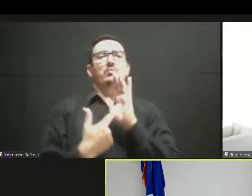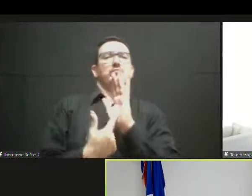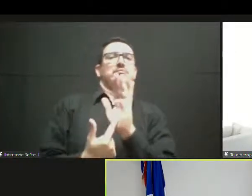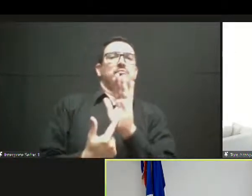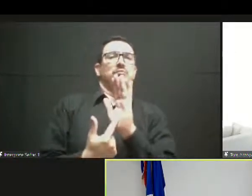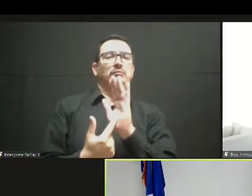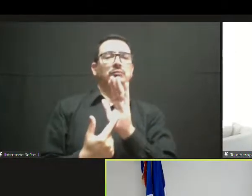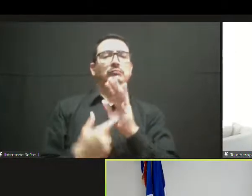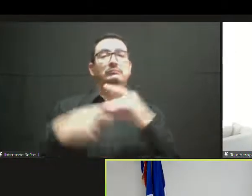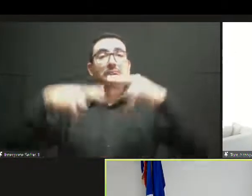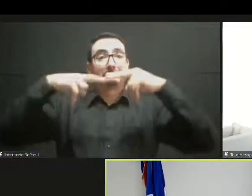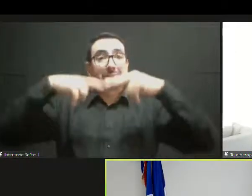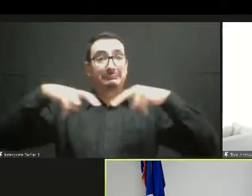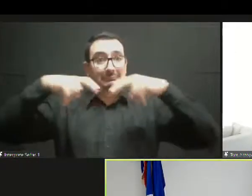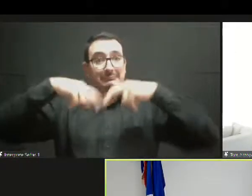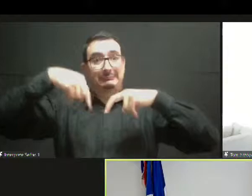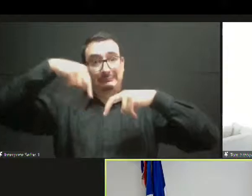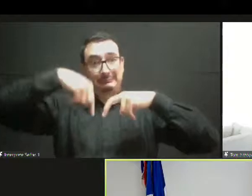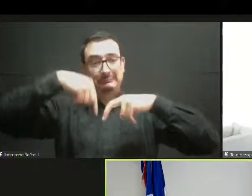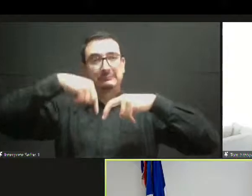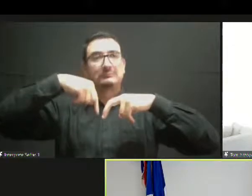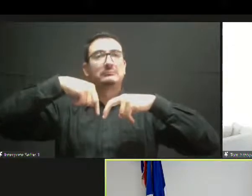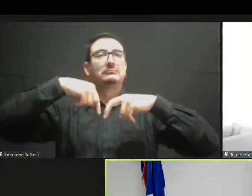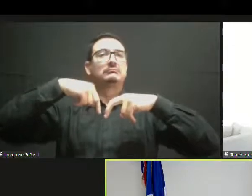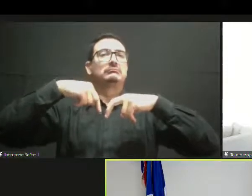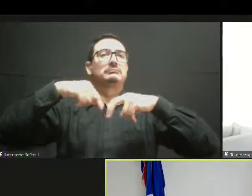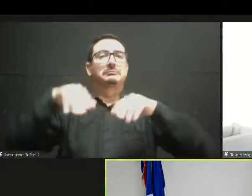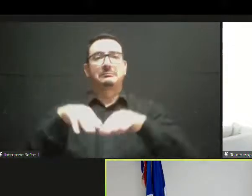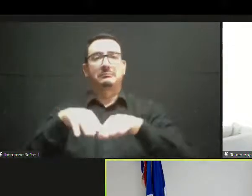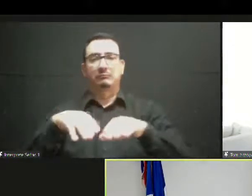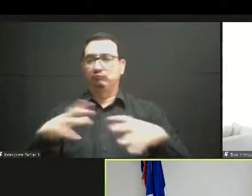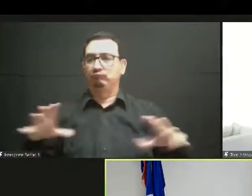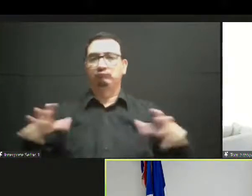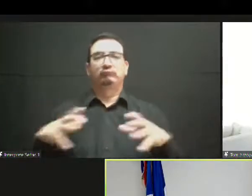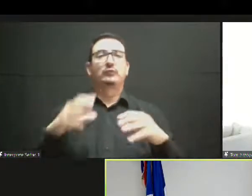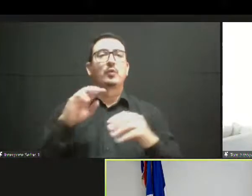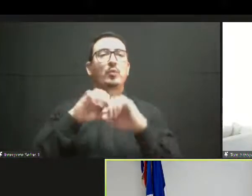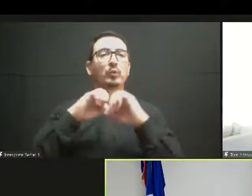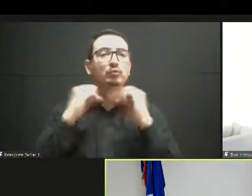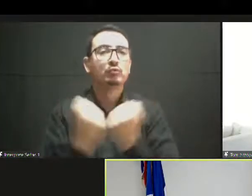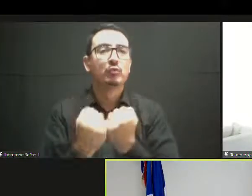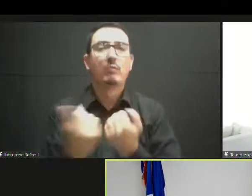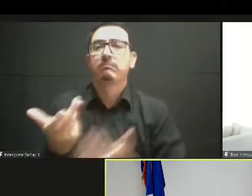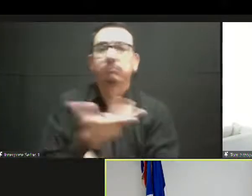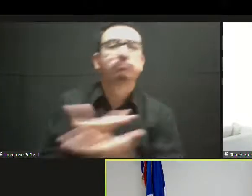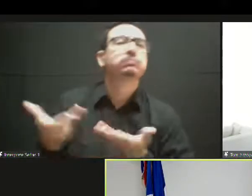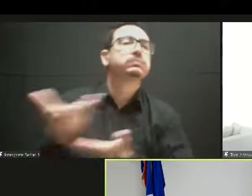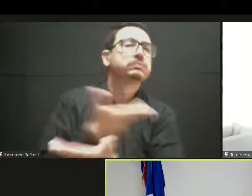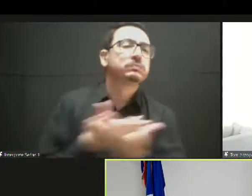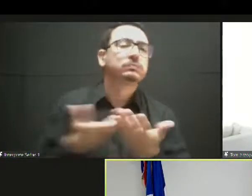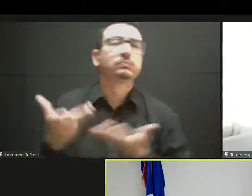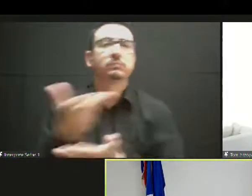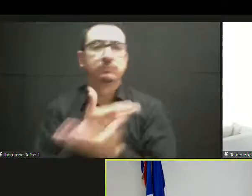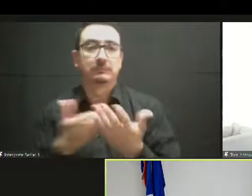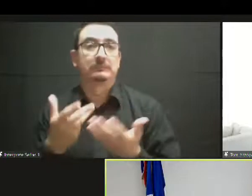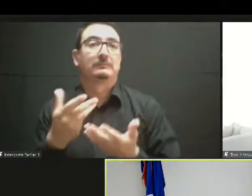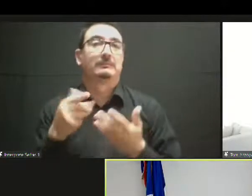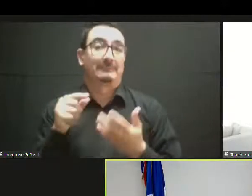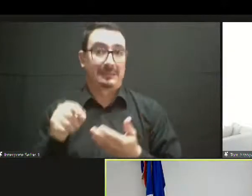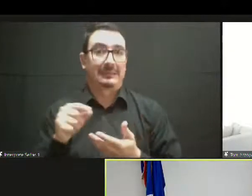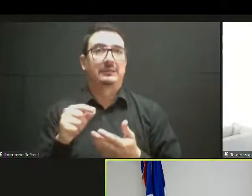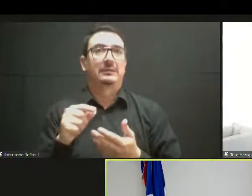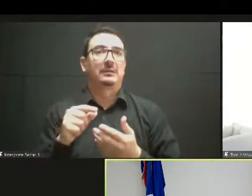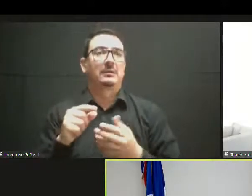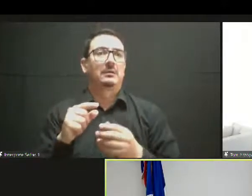análisis de tendencias globales en el sector que permiten incorporar elementos de vanguardia y creación de nuevos